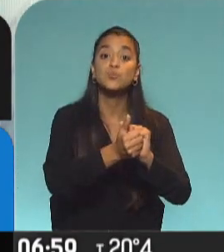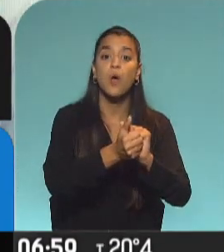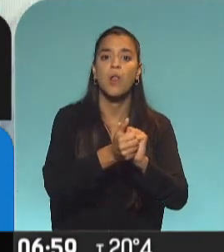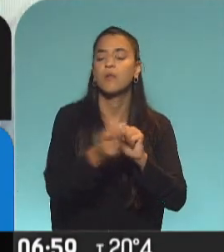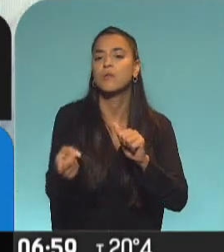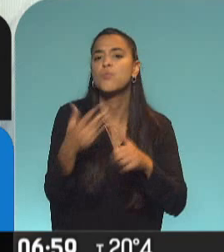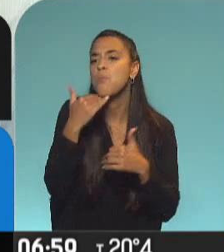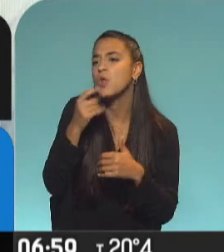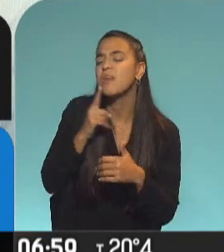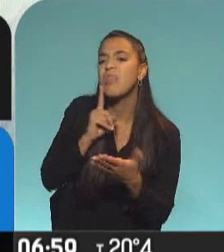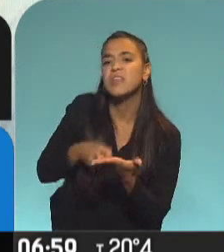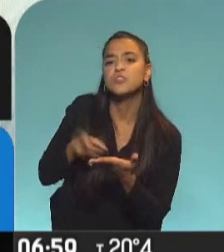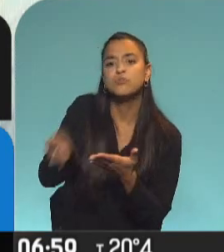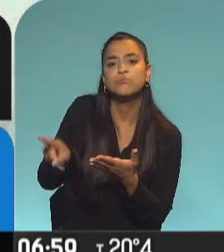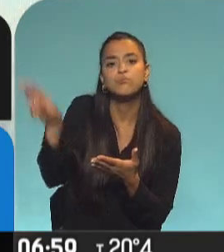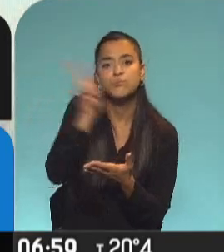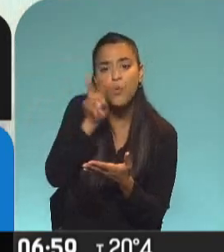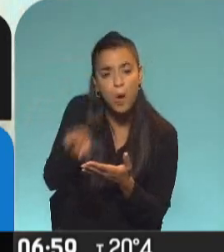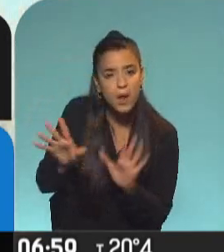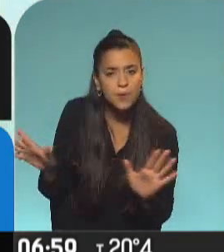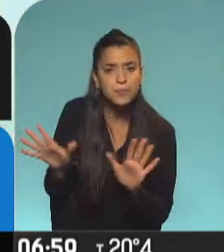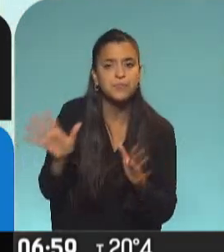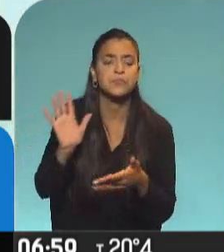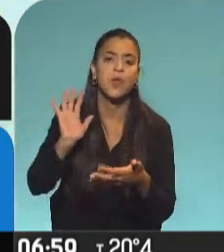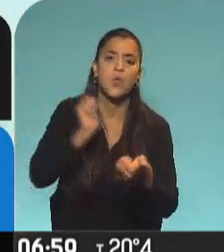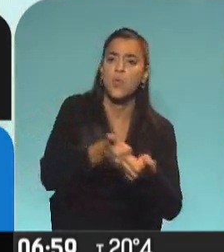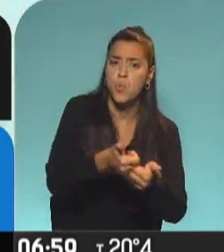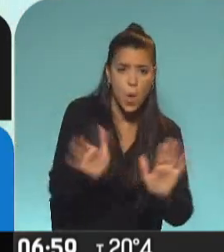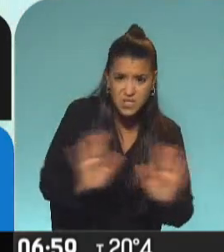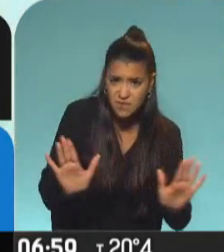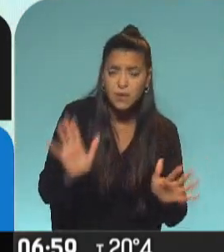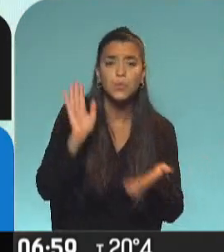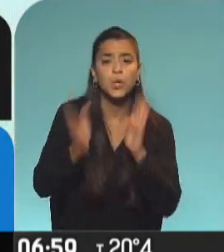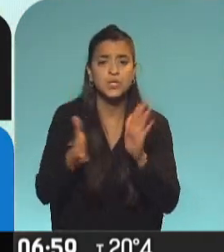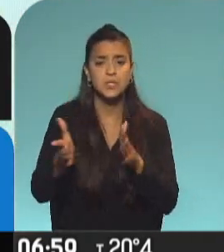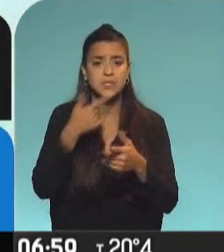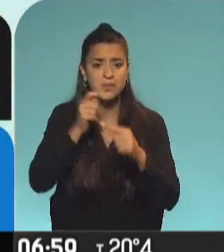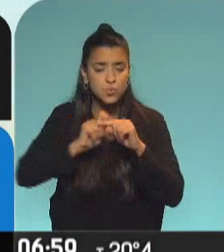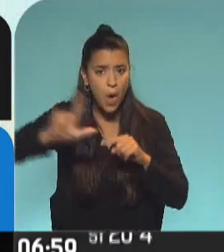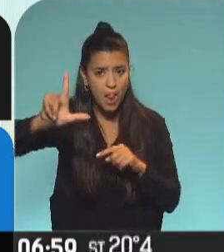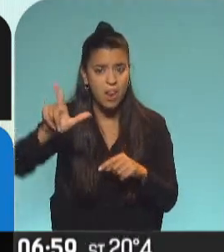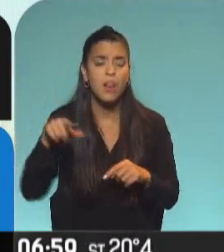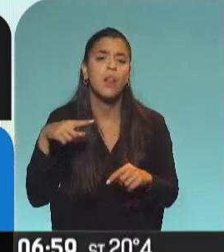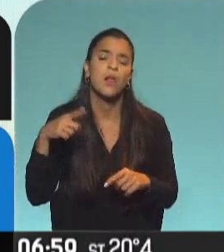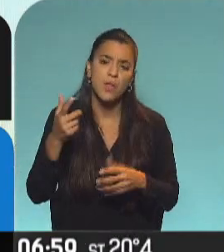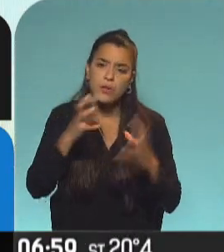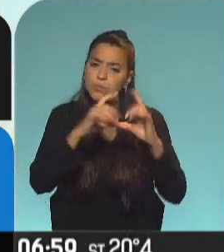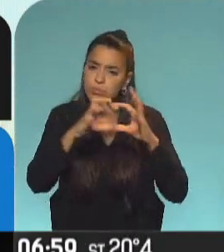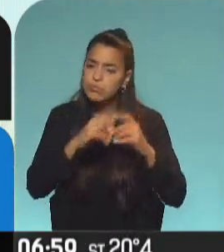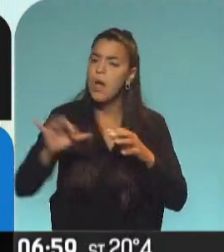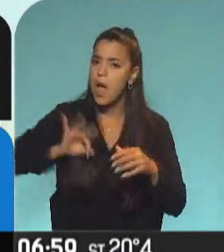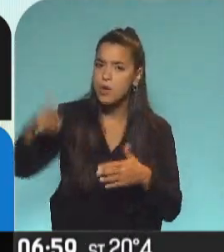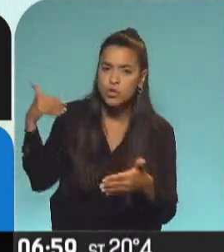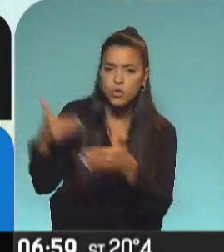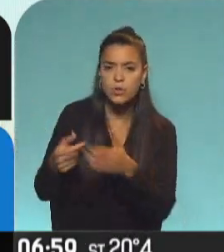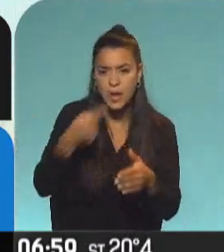la decisión de las mujeres. No necesariamente tiene que haber acceso carnal para hablar de violencia sexual, algo que se puso en discusión en los últimos años muy